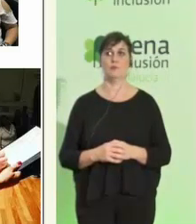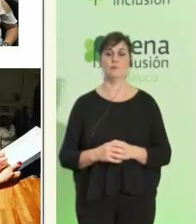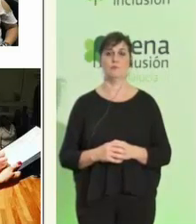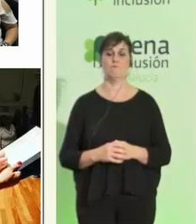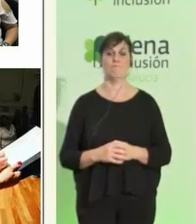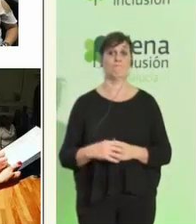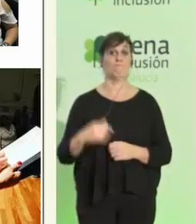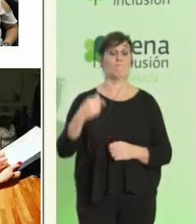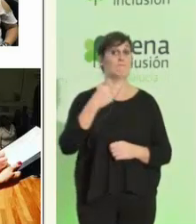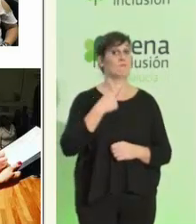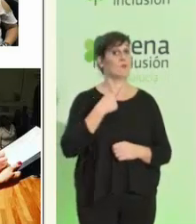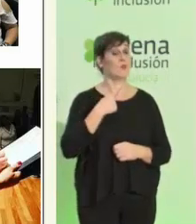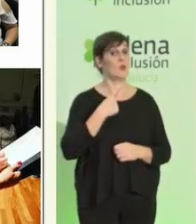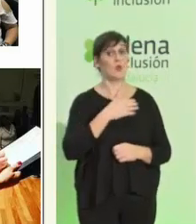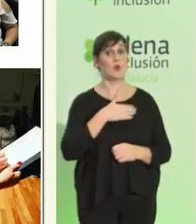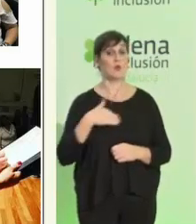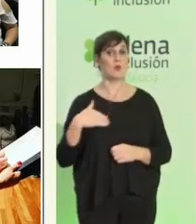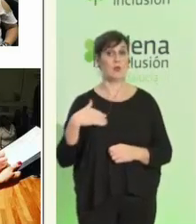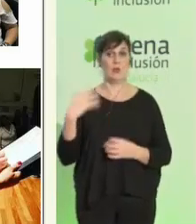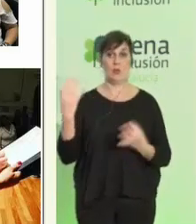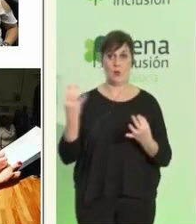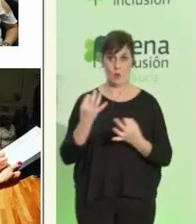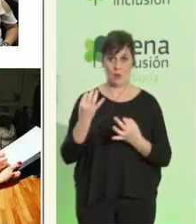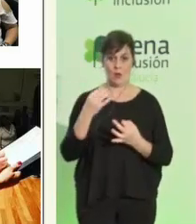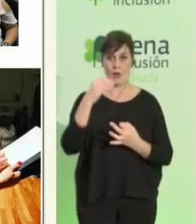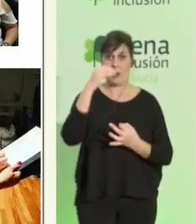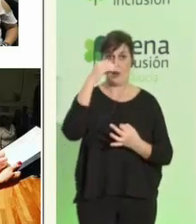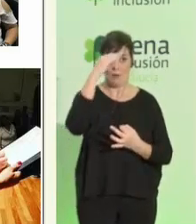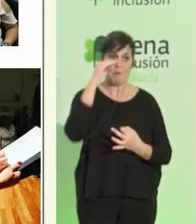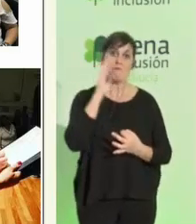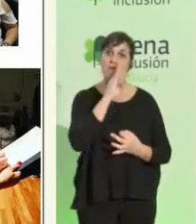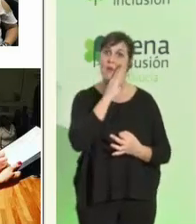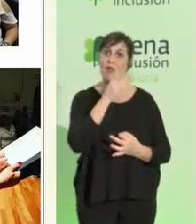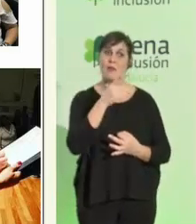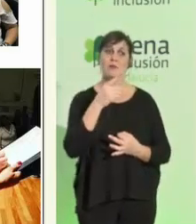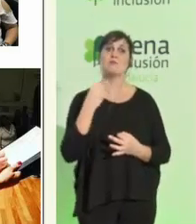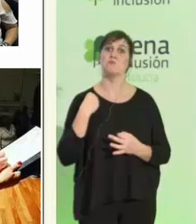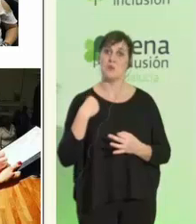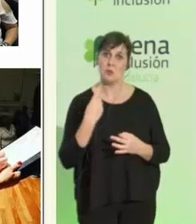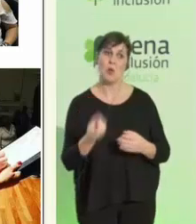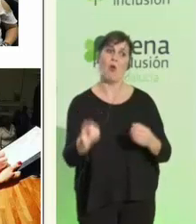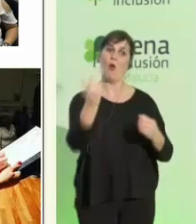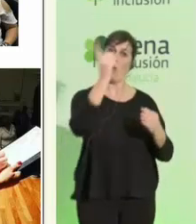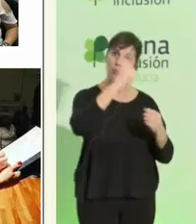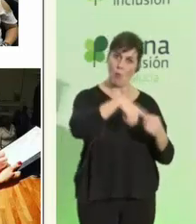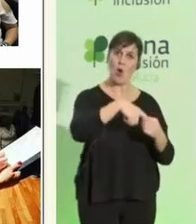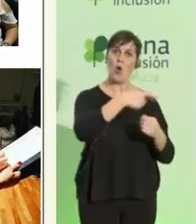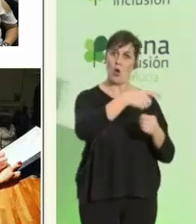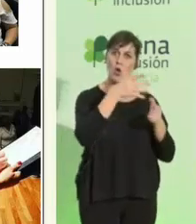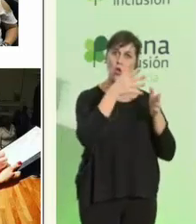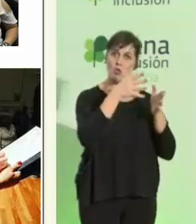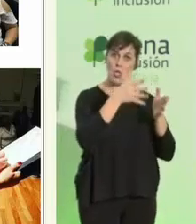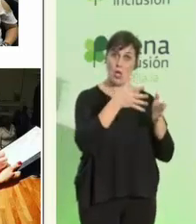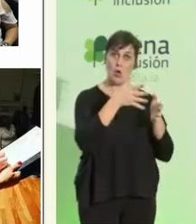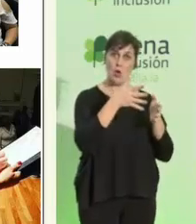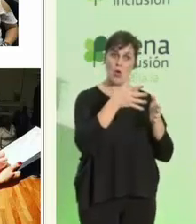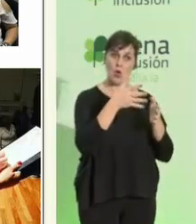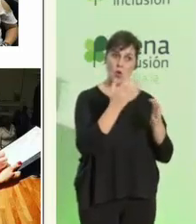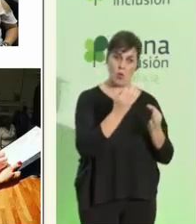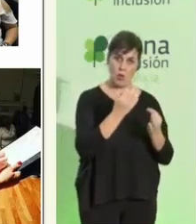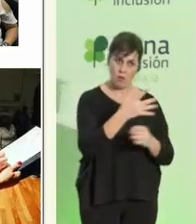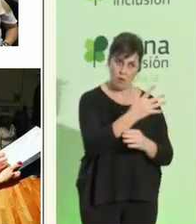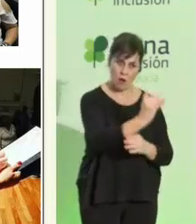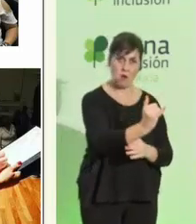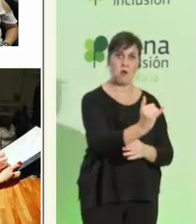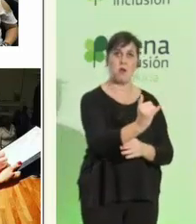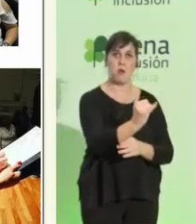Y yo lo que quería que los padres ocuparan también un espacio en ese consejo, que estuvieran presentes, que no solamente estuvieran